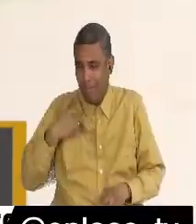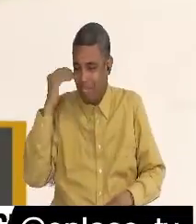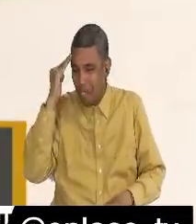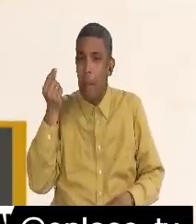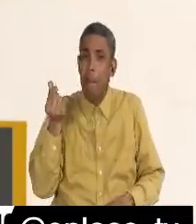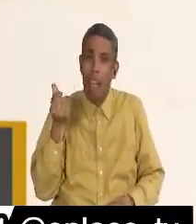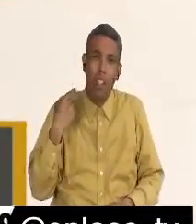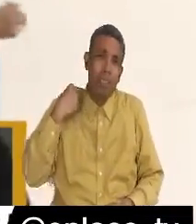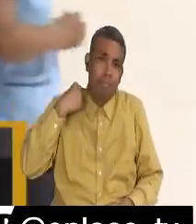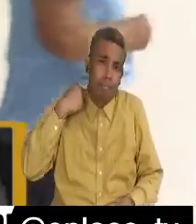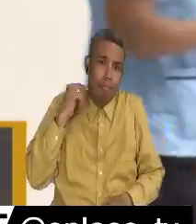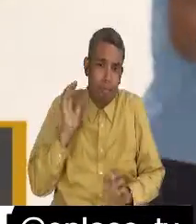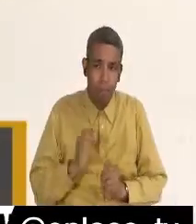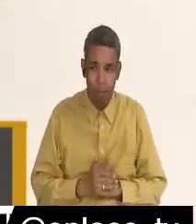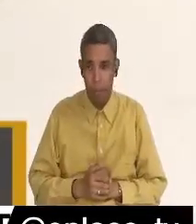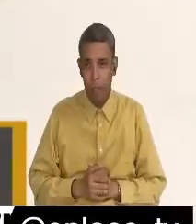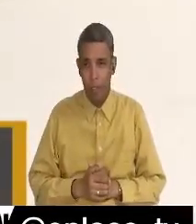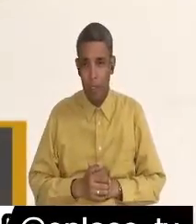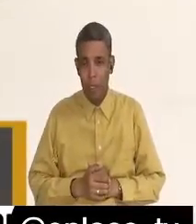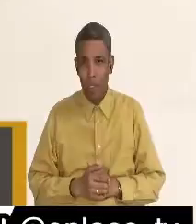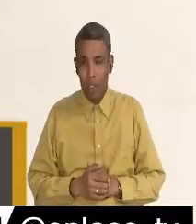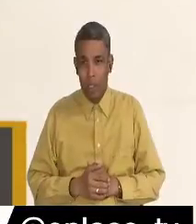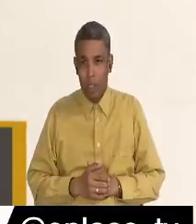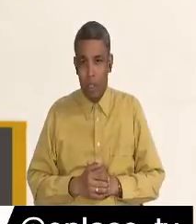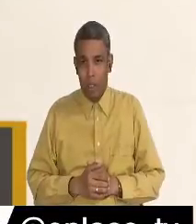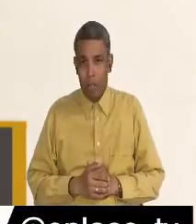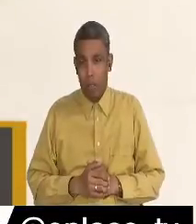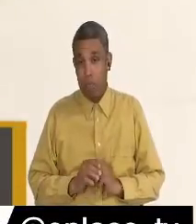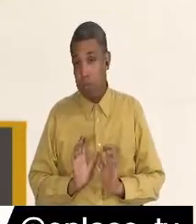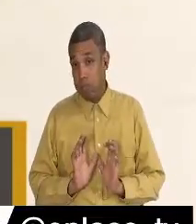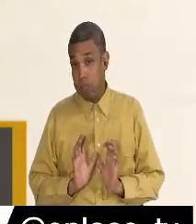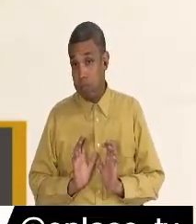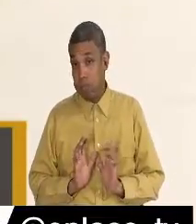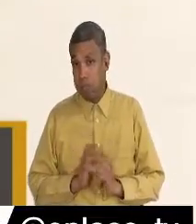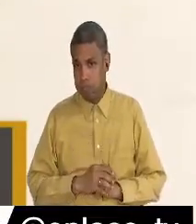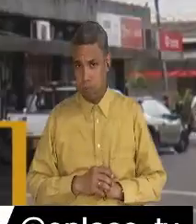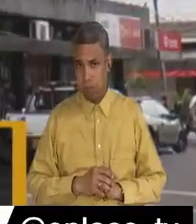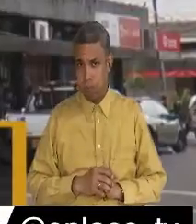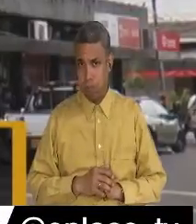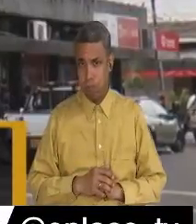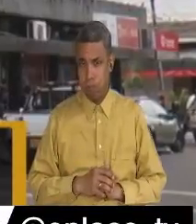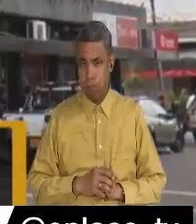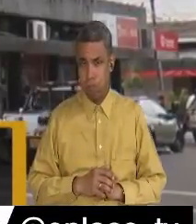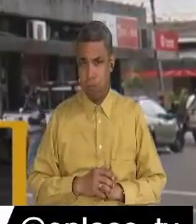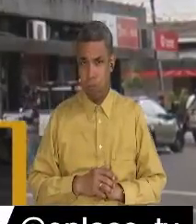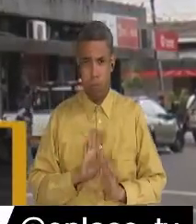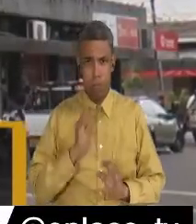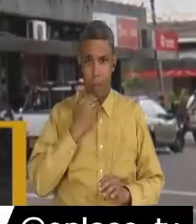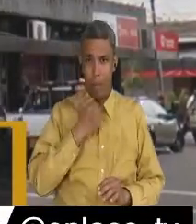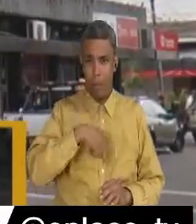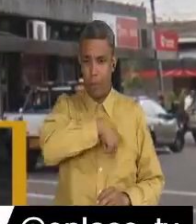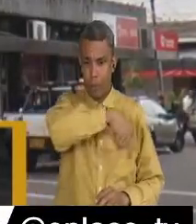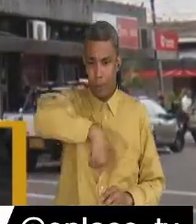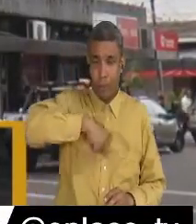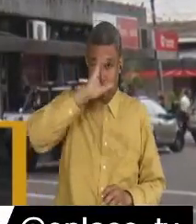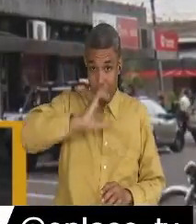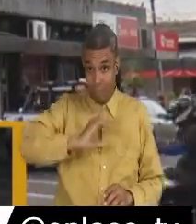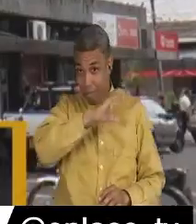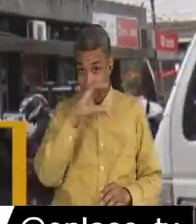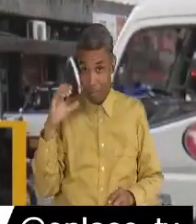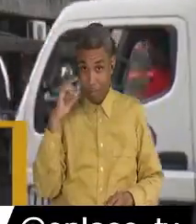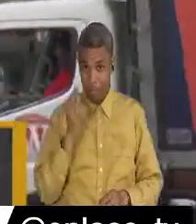de la empleabilidad se mide en los operadores de seguridad social. En la caja de compensación, pues, es